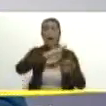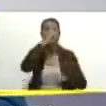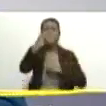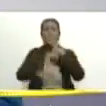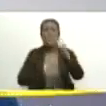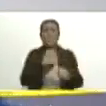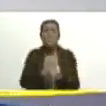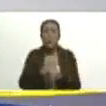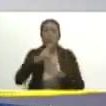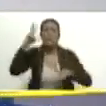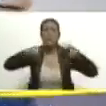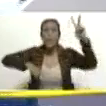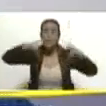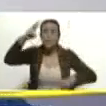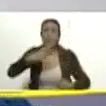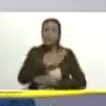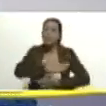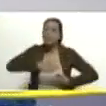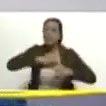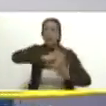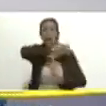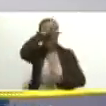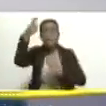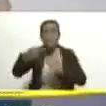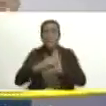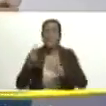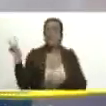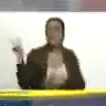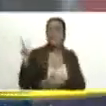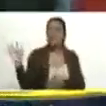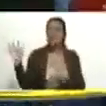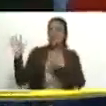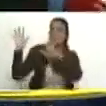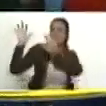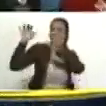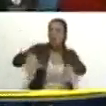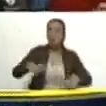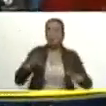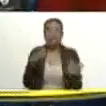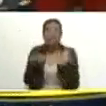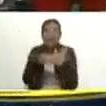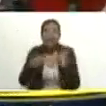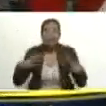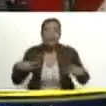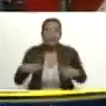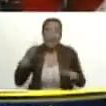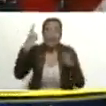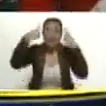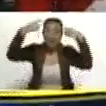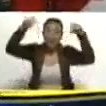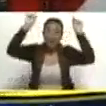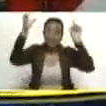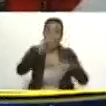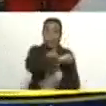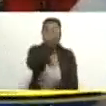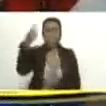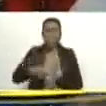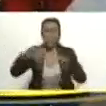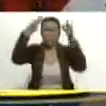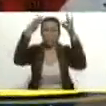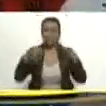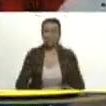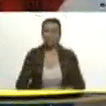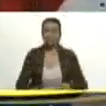internacional del café disfrutada por toda Venezuela, pues, en esta temporada de vacaciones. éxito total.